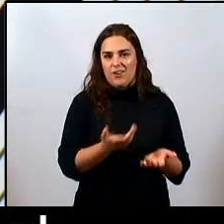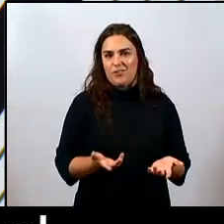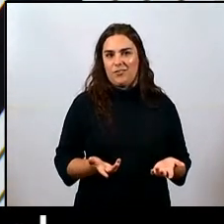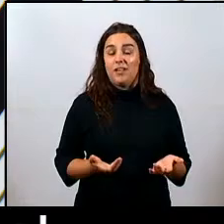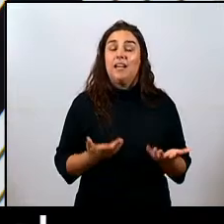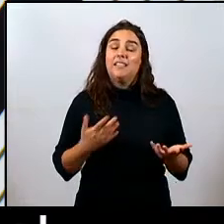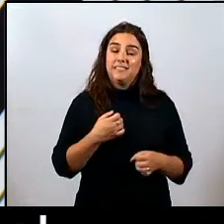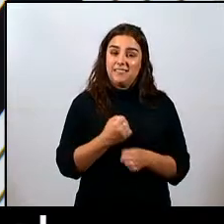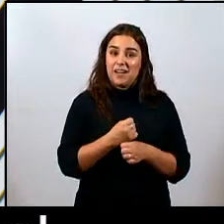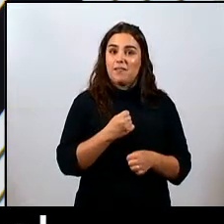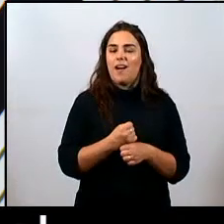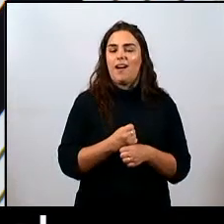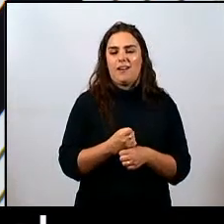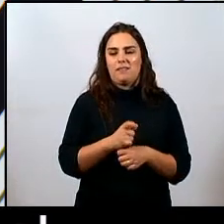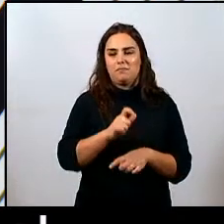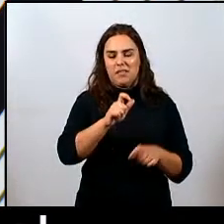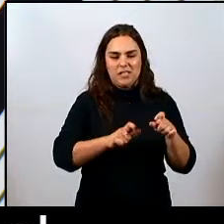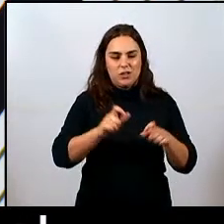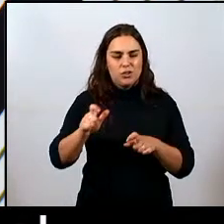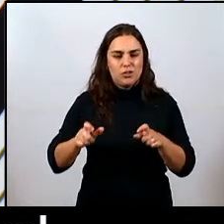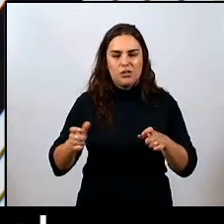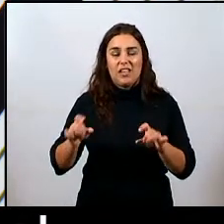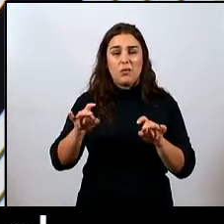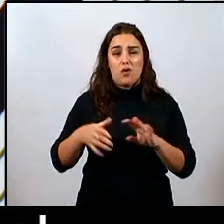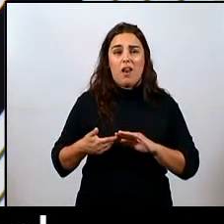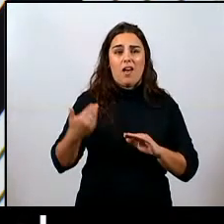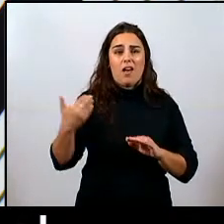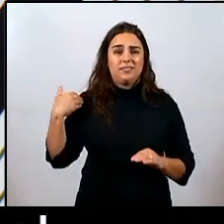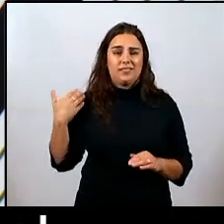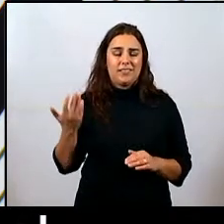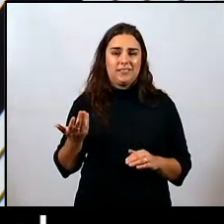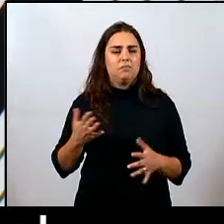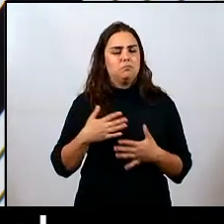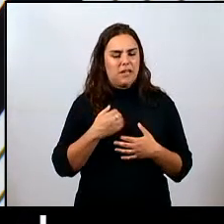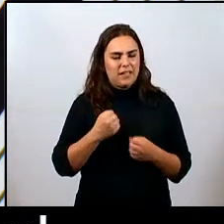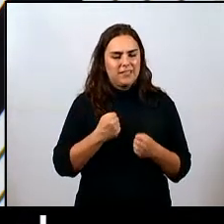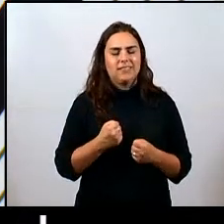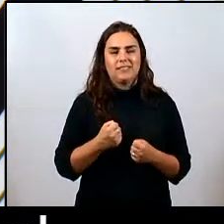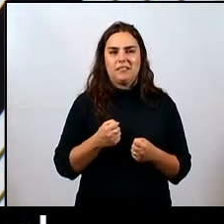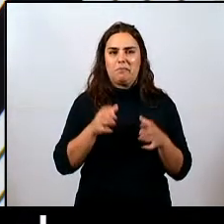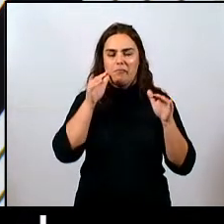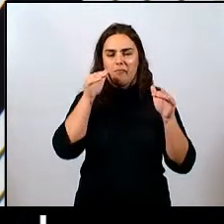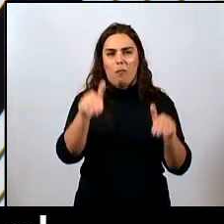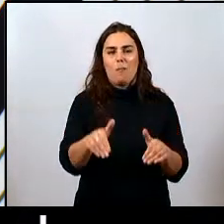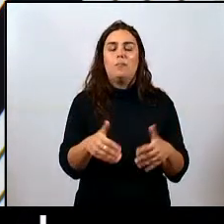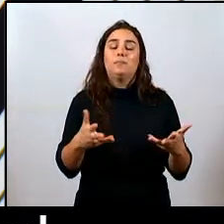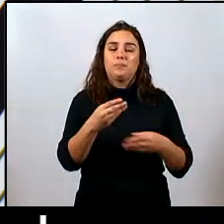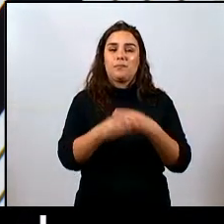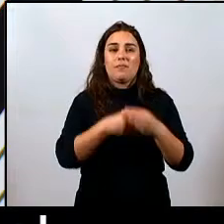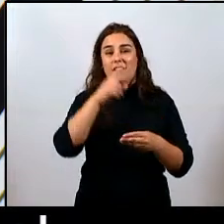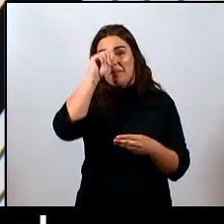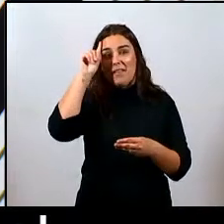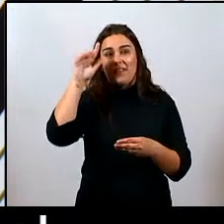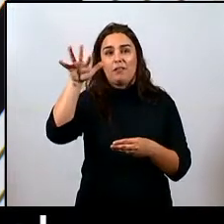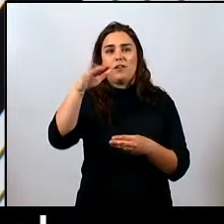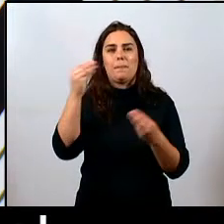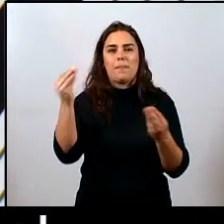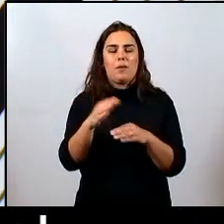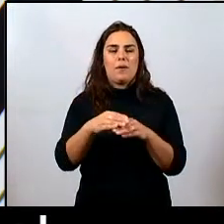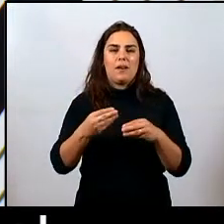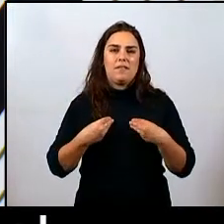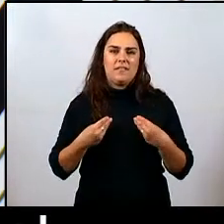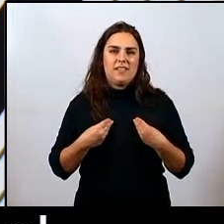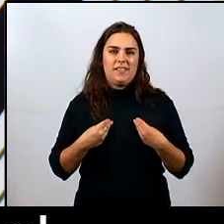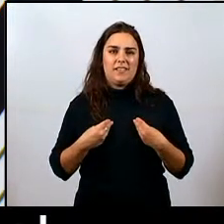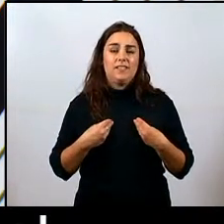trabajan, son gente como sus antepasados, valiente, entregada, y que hacen de Madrid un lugar mejor para vivir. A todos